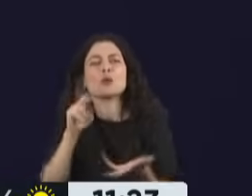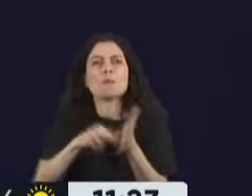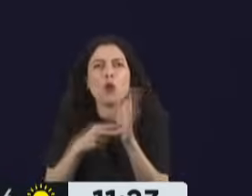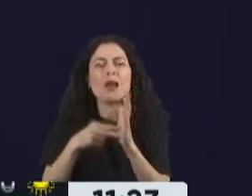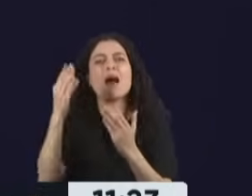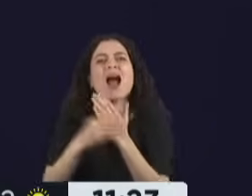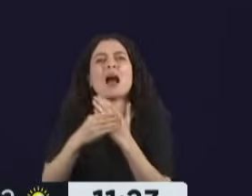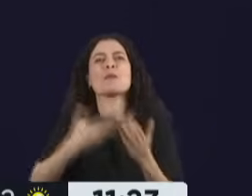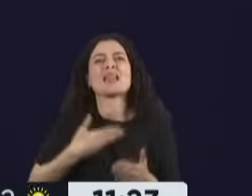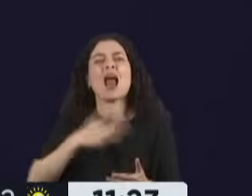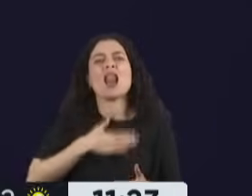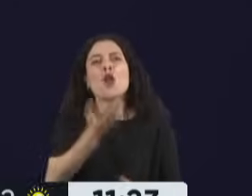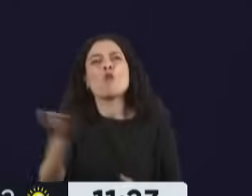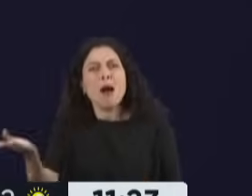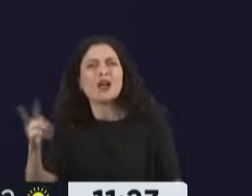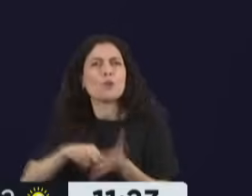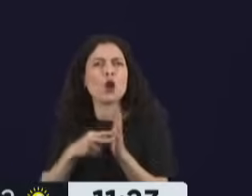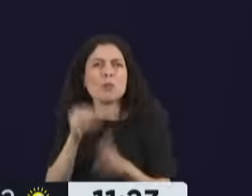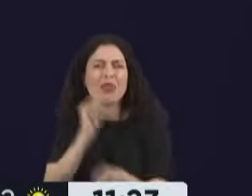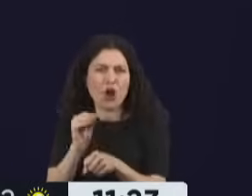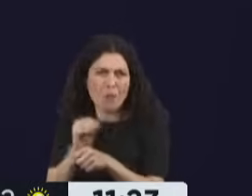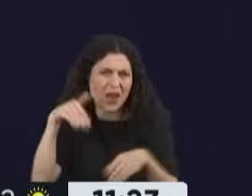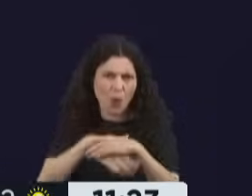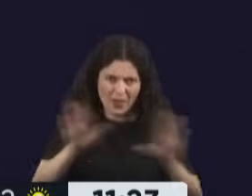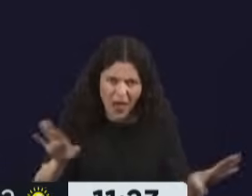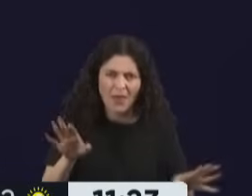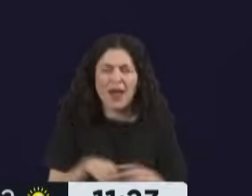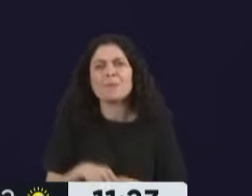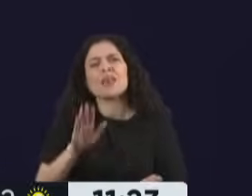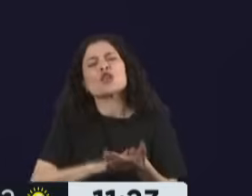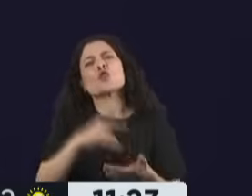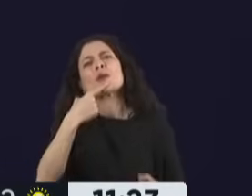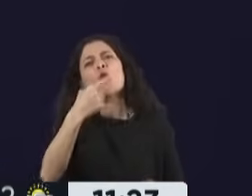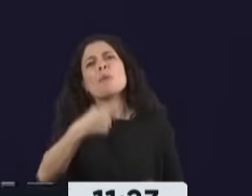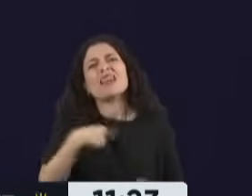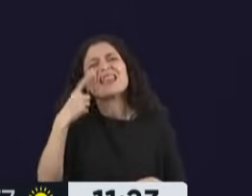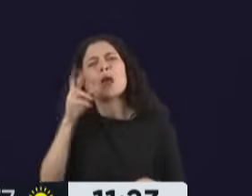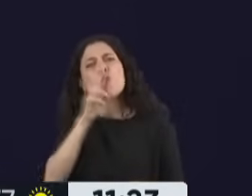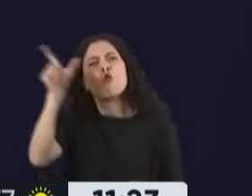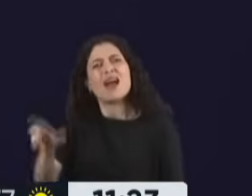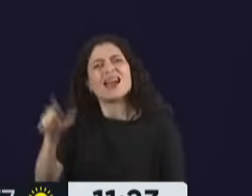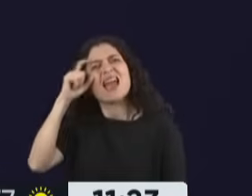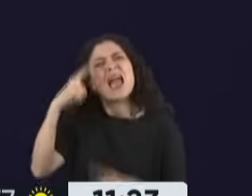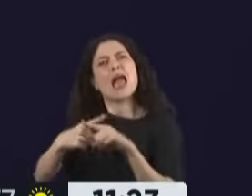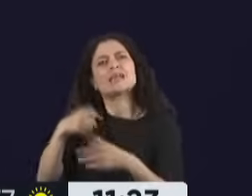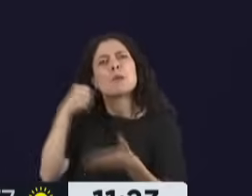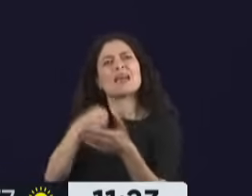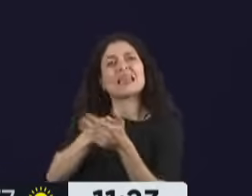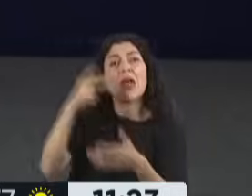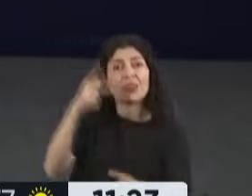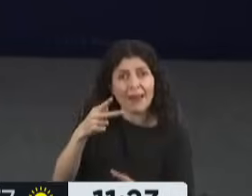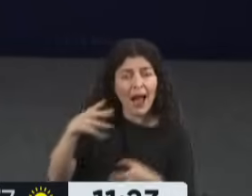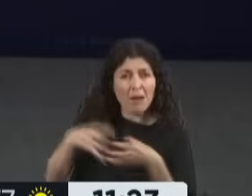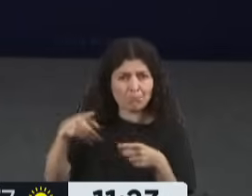días. Con respecto a la que vos definiste como ex kirchnerista, ¿me podrías repetir la pregunta?